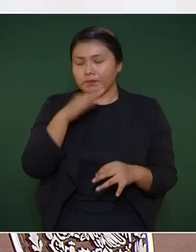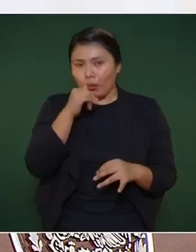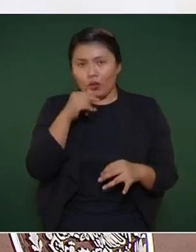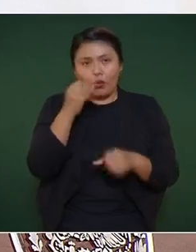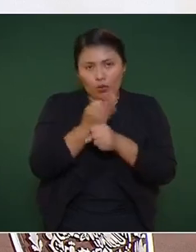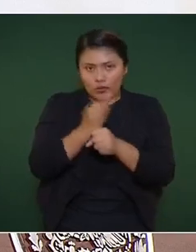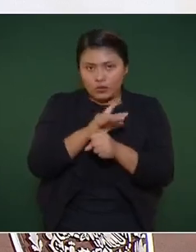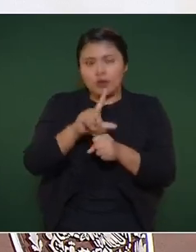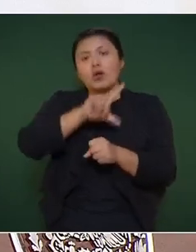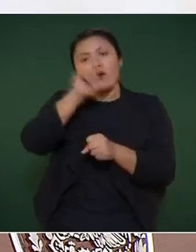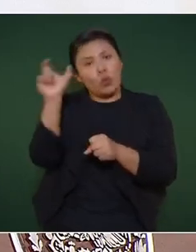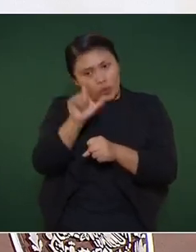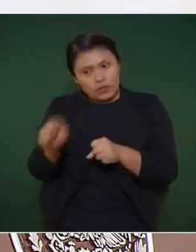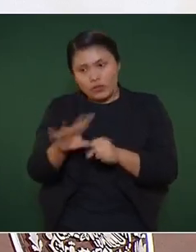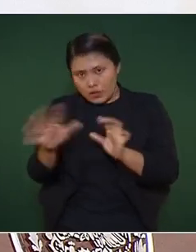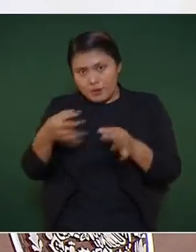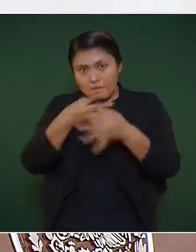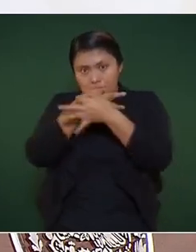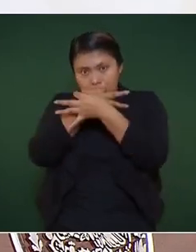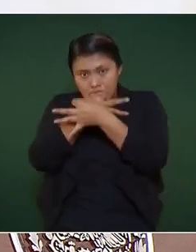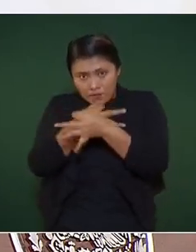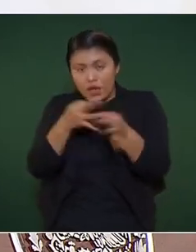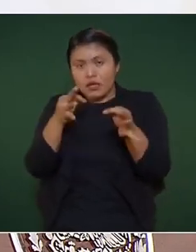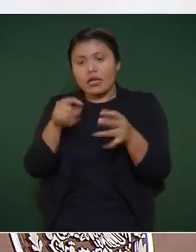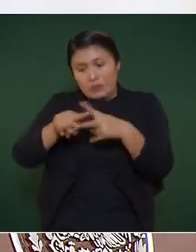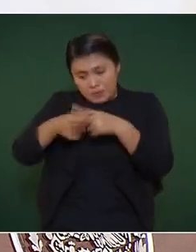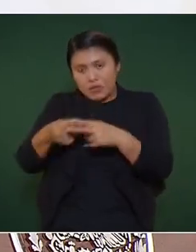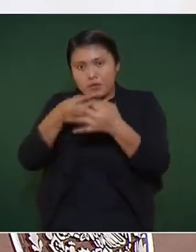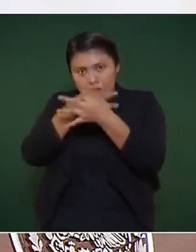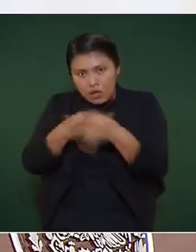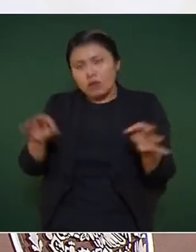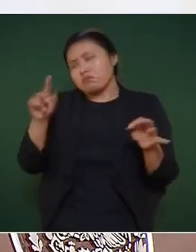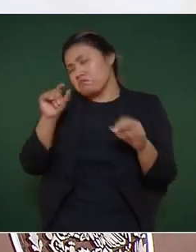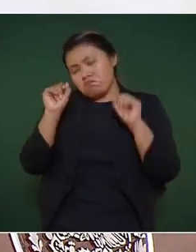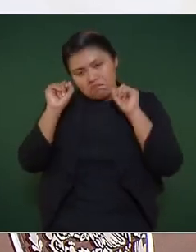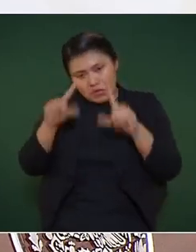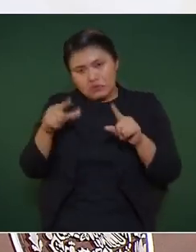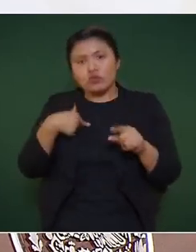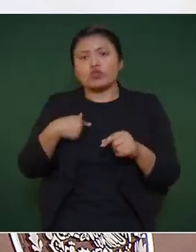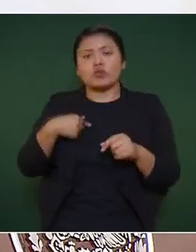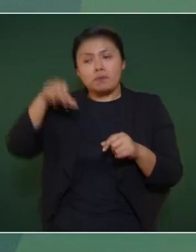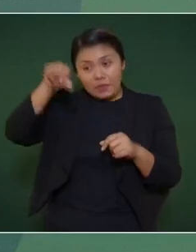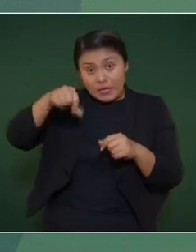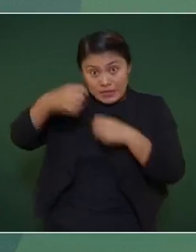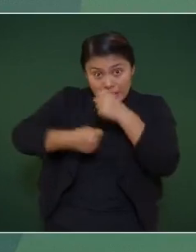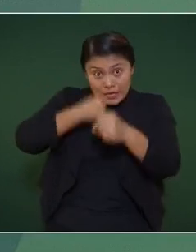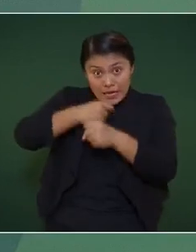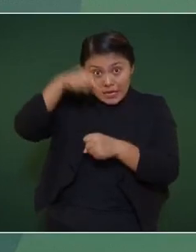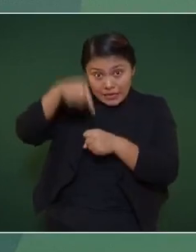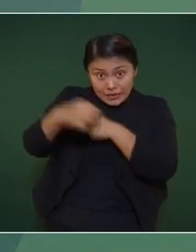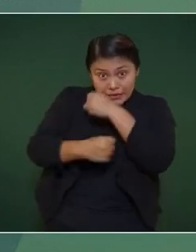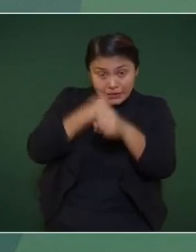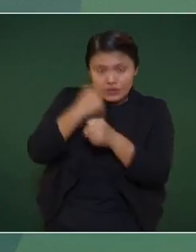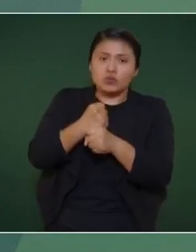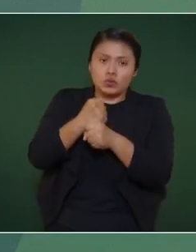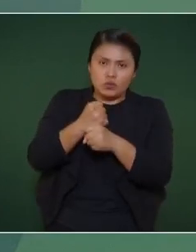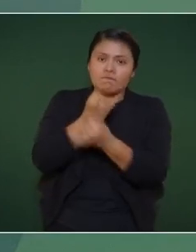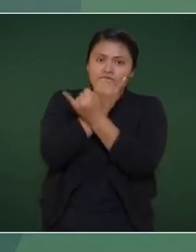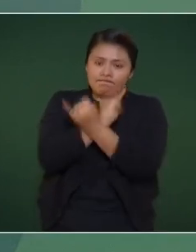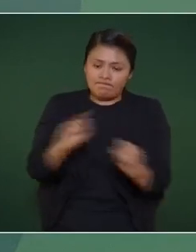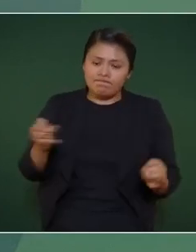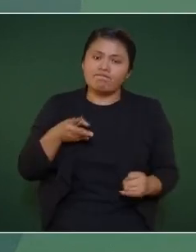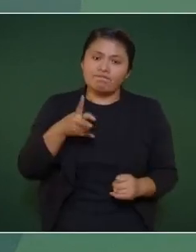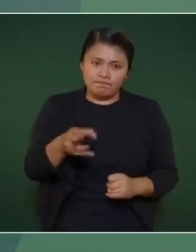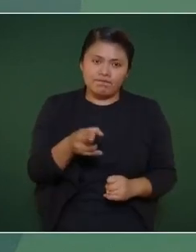dar el banderado hasta el de arranque y obviamente vamos a inaugurar en este mismo año la conclusión. Son 100 millones de pesos